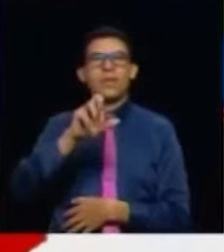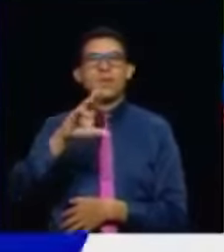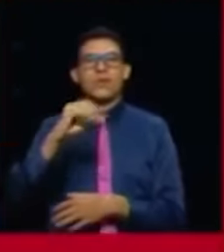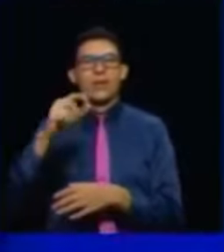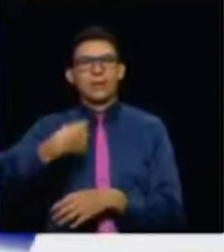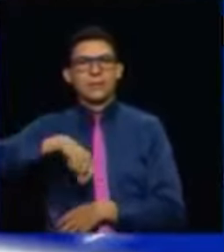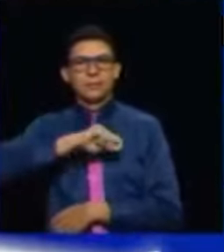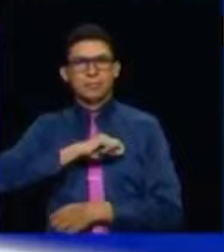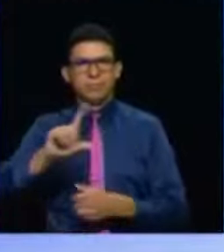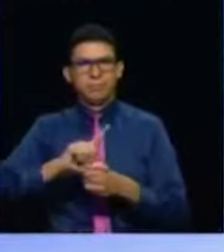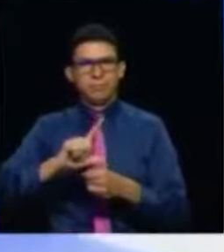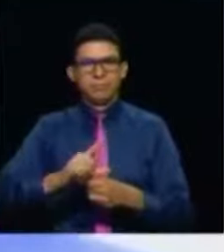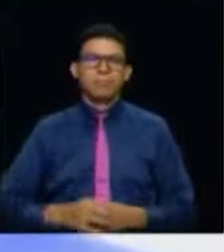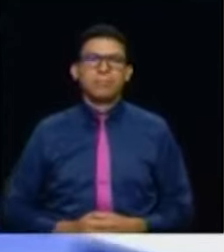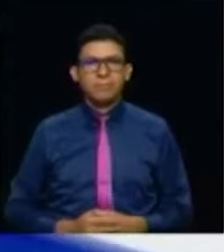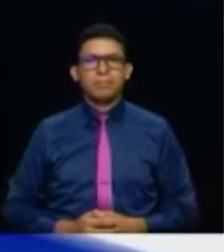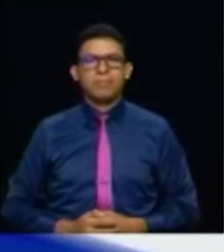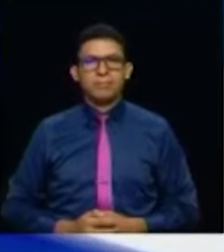Española.